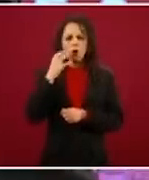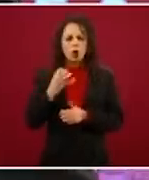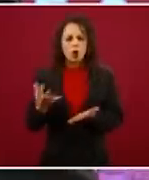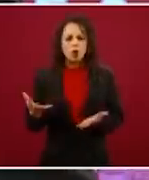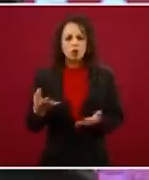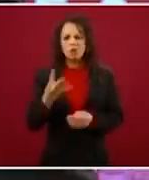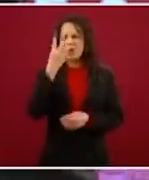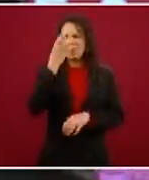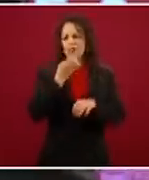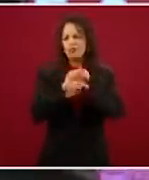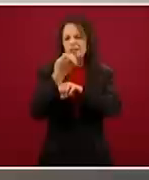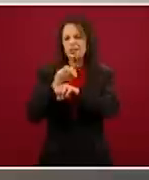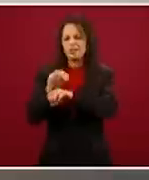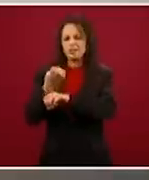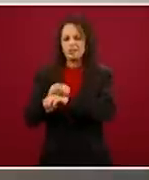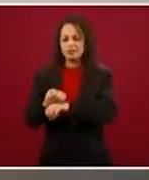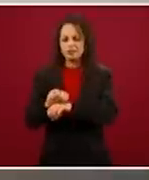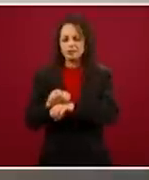cuatro estados.